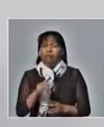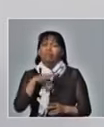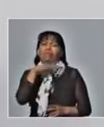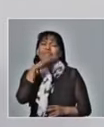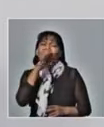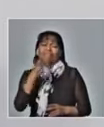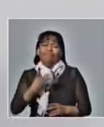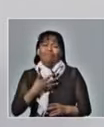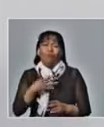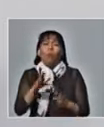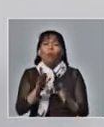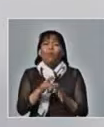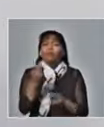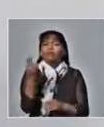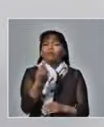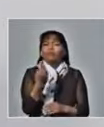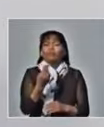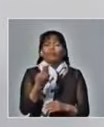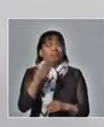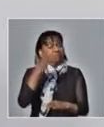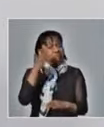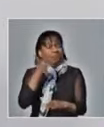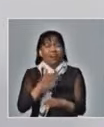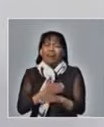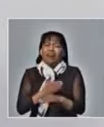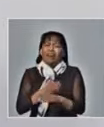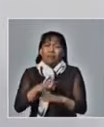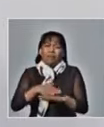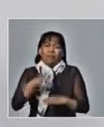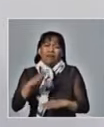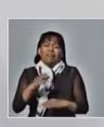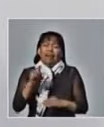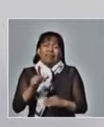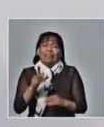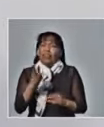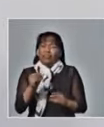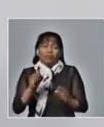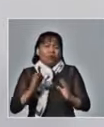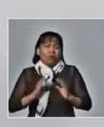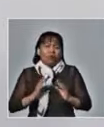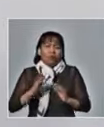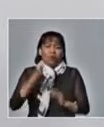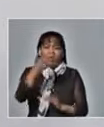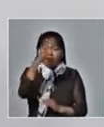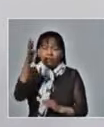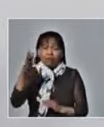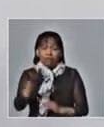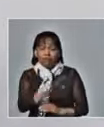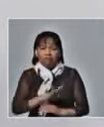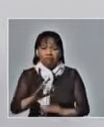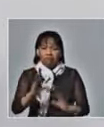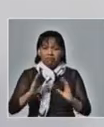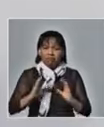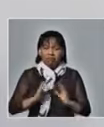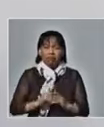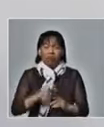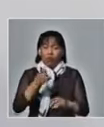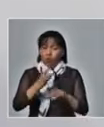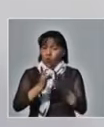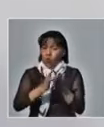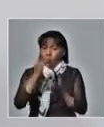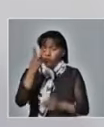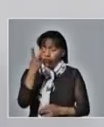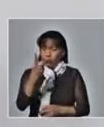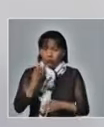para eso necesitamos darle castigos más severos a quienes contaminan el Adoyac. Pero de manera paradójica, los únicos dos estados del centro